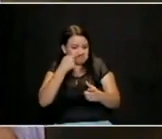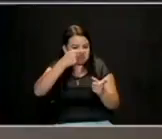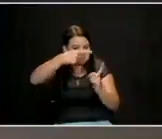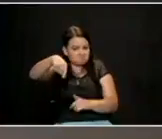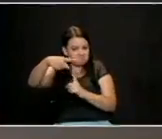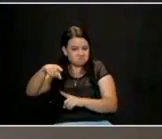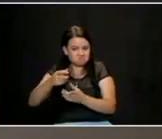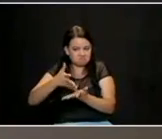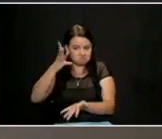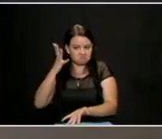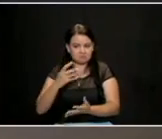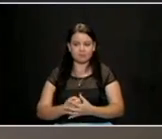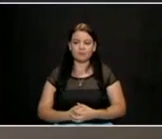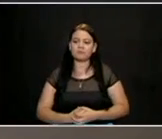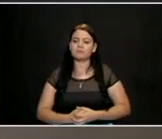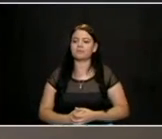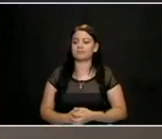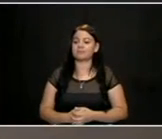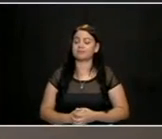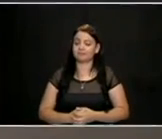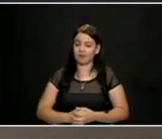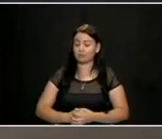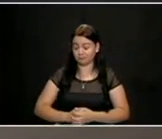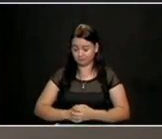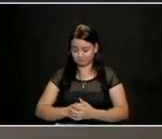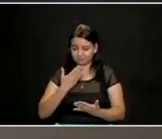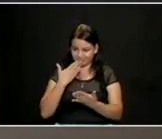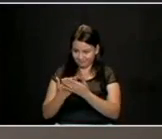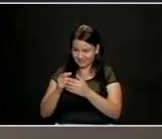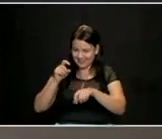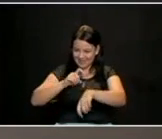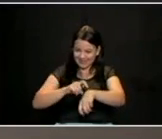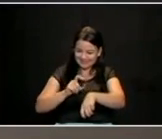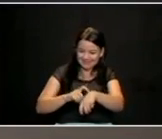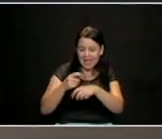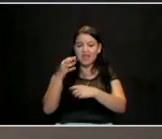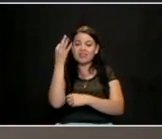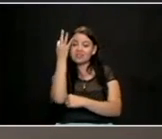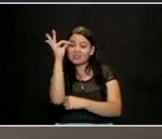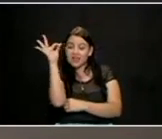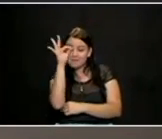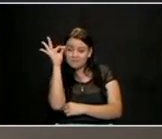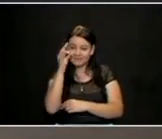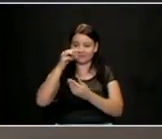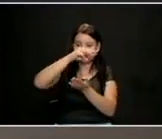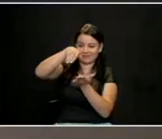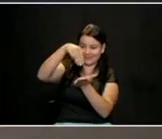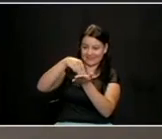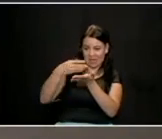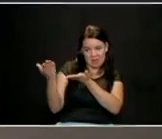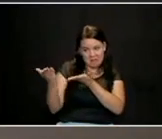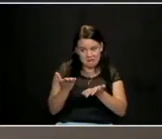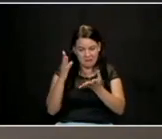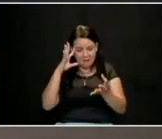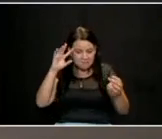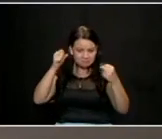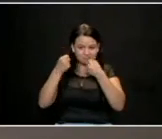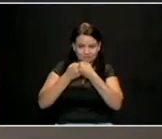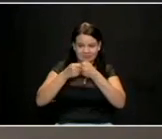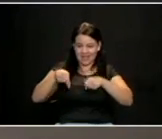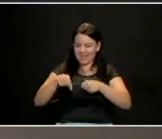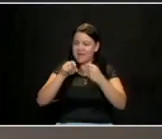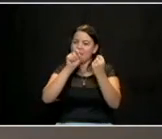ahora. Esta es la hora del debate en alianza entre Hora 13 Noticias y Telemedellín, y el turno ahora para